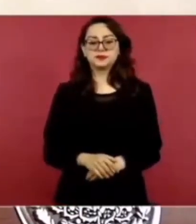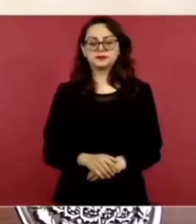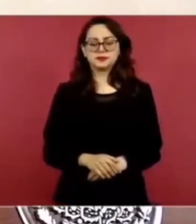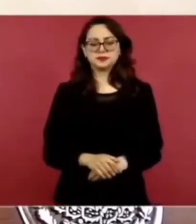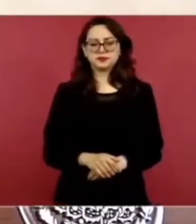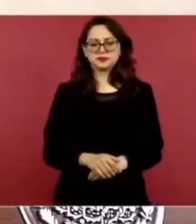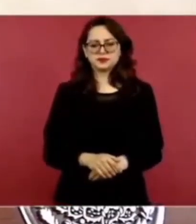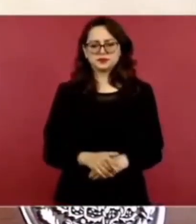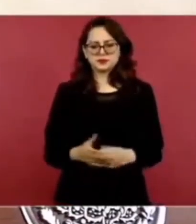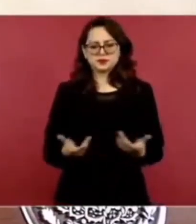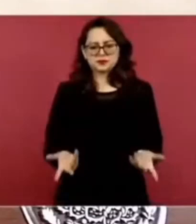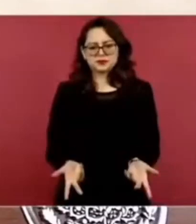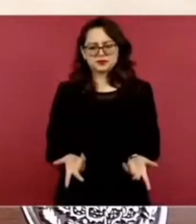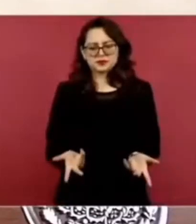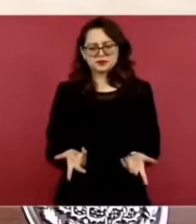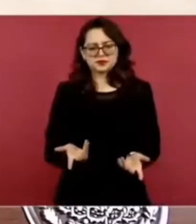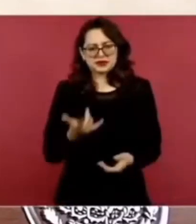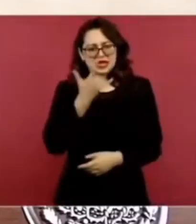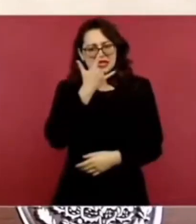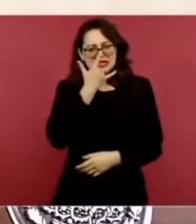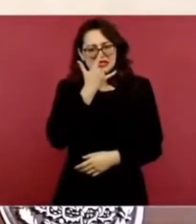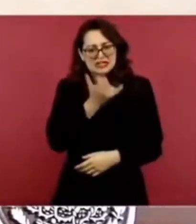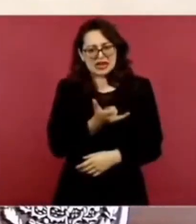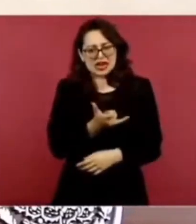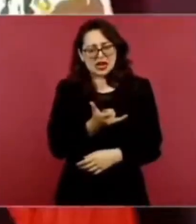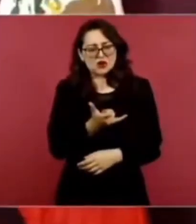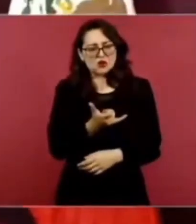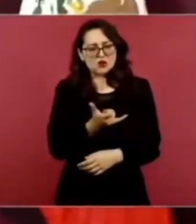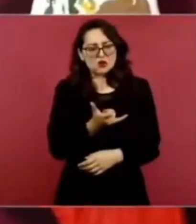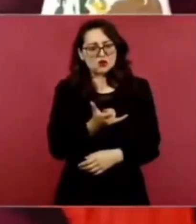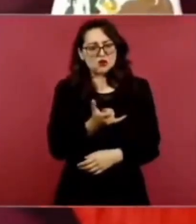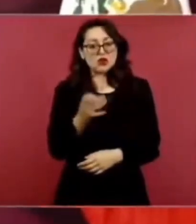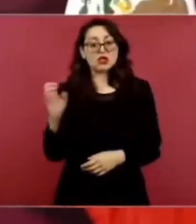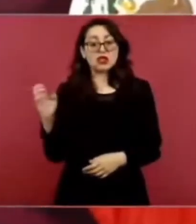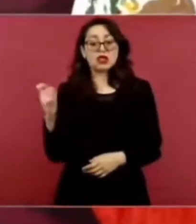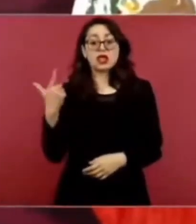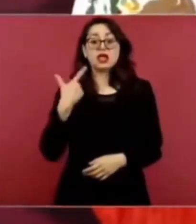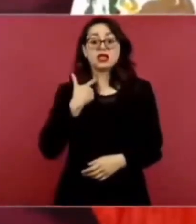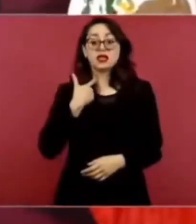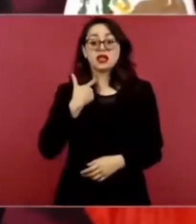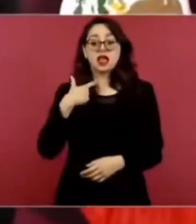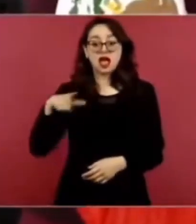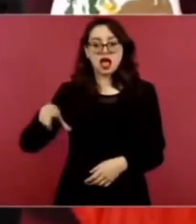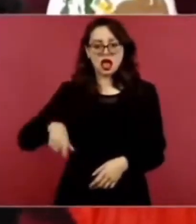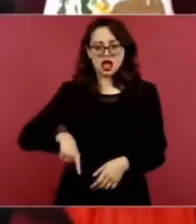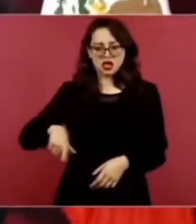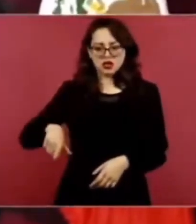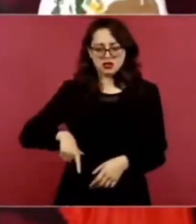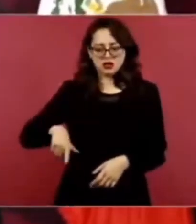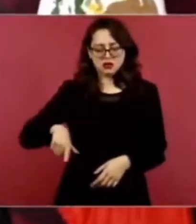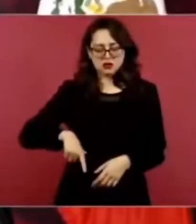se construye una verdad histórica, mejor dicho, una mentira.